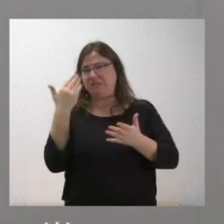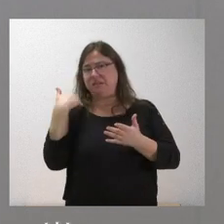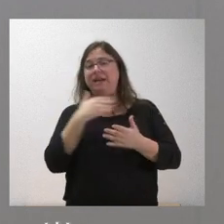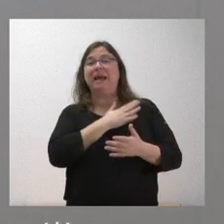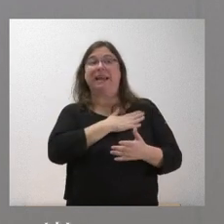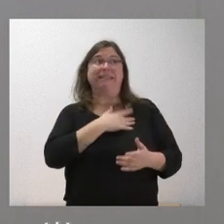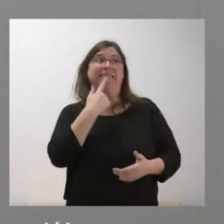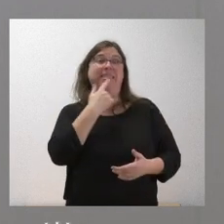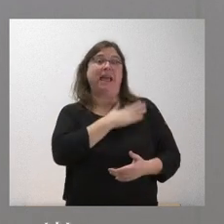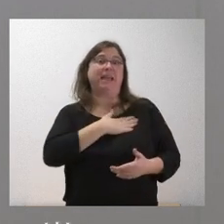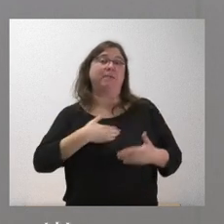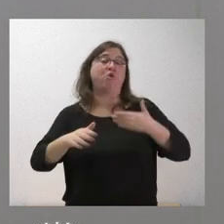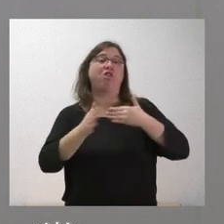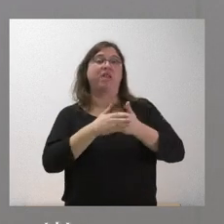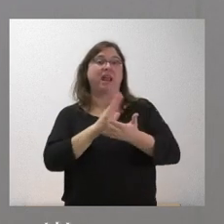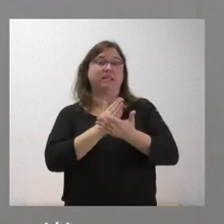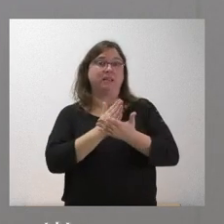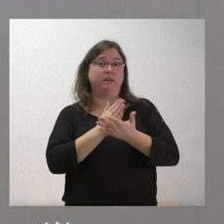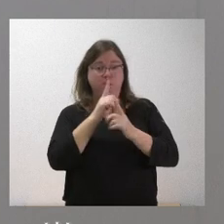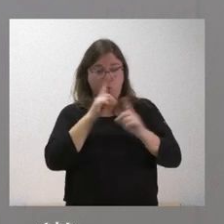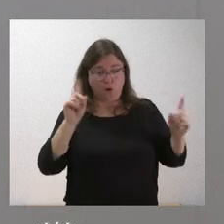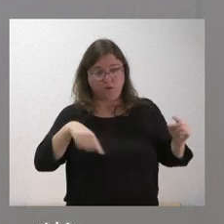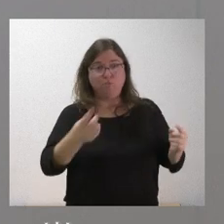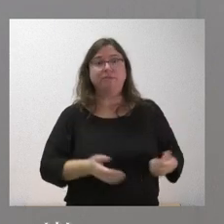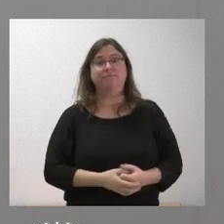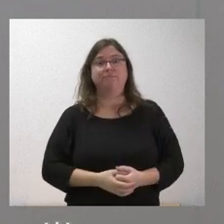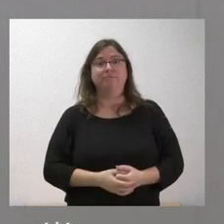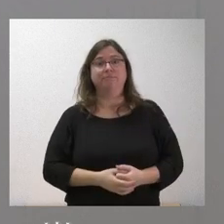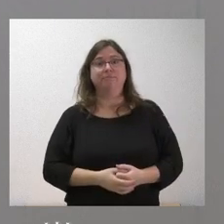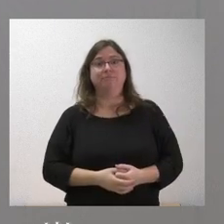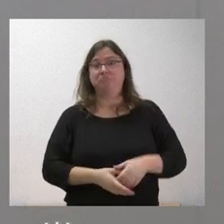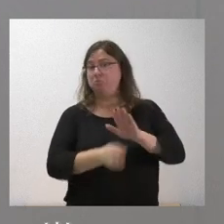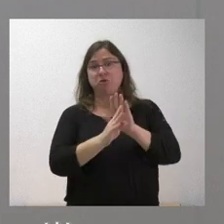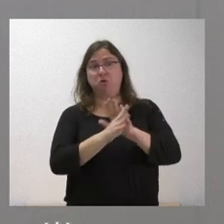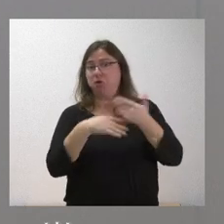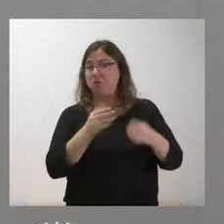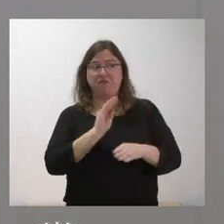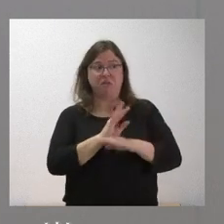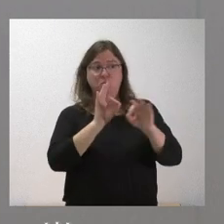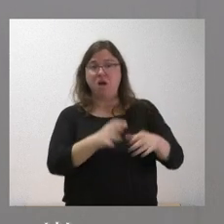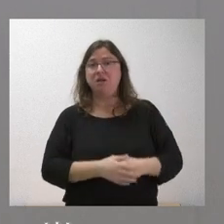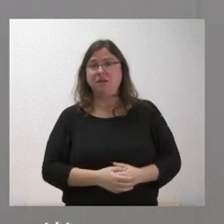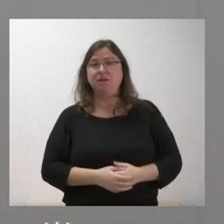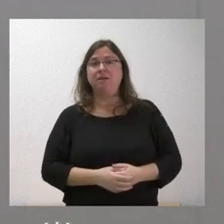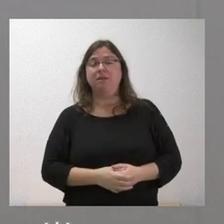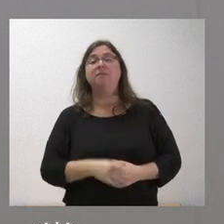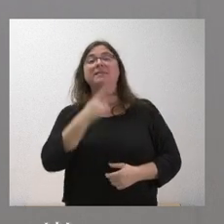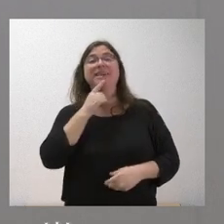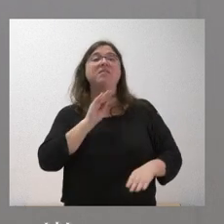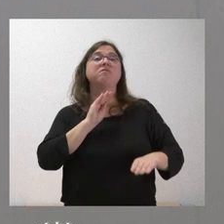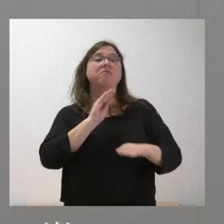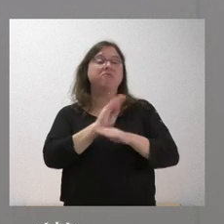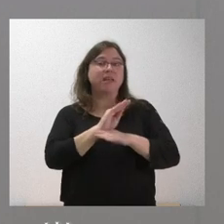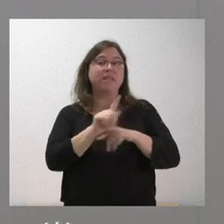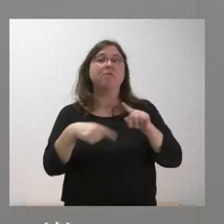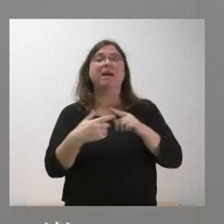el serla por falta de financiación y ha pasado un año y el serla sigue funcionando sigue con la financiación y no solamente sigue con la financiación sino que toda la que